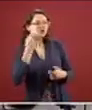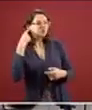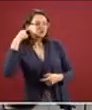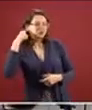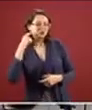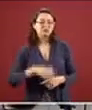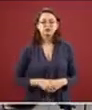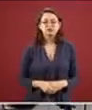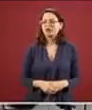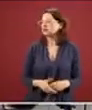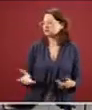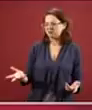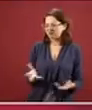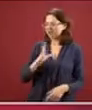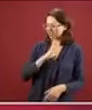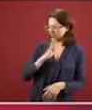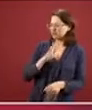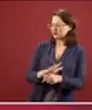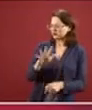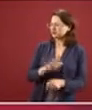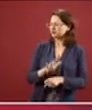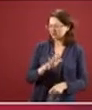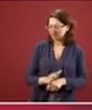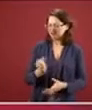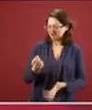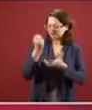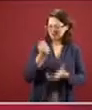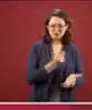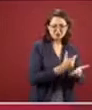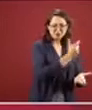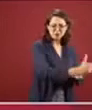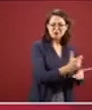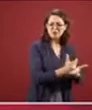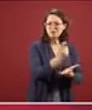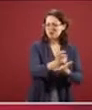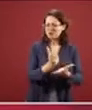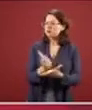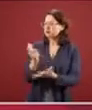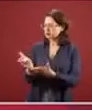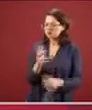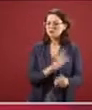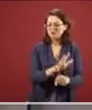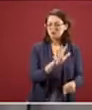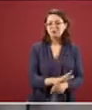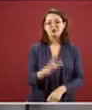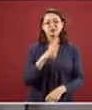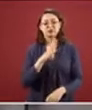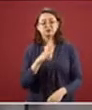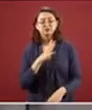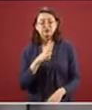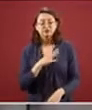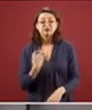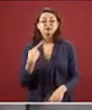alcanza para pagarle a los trabajadores, siempre y cuando